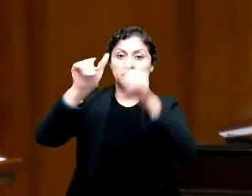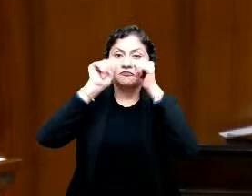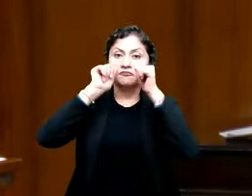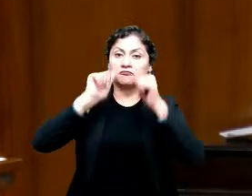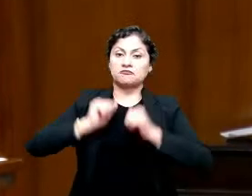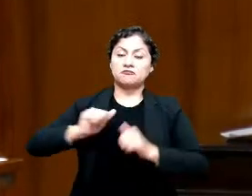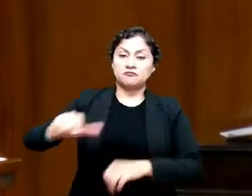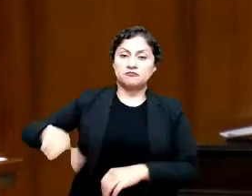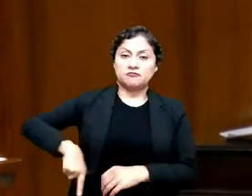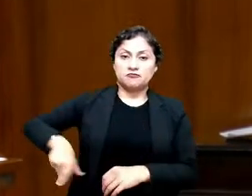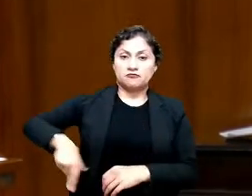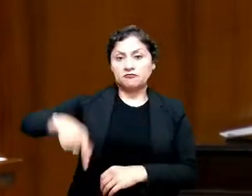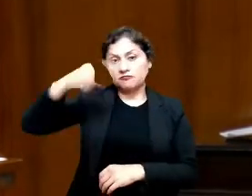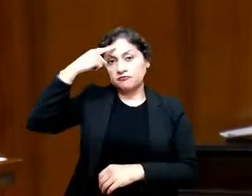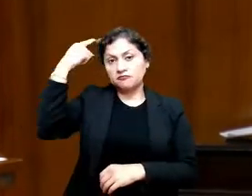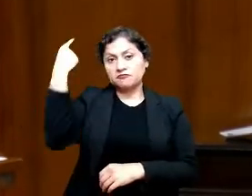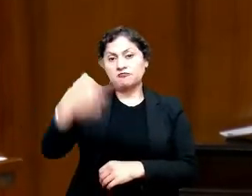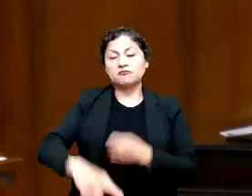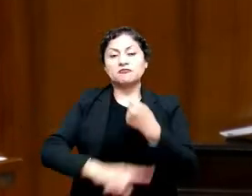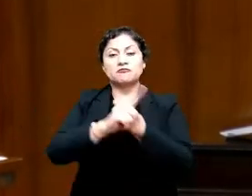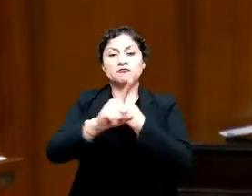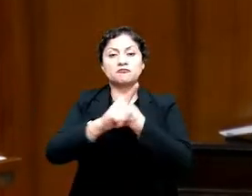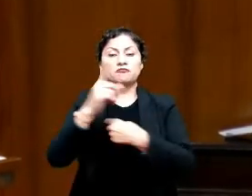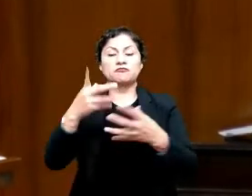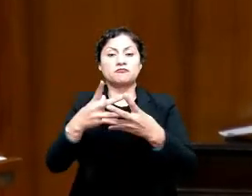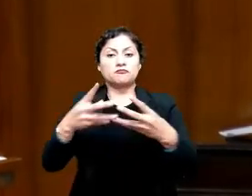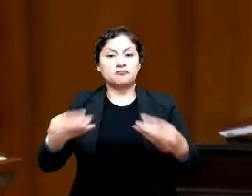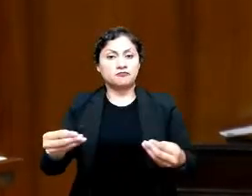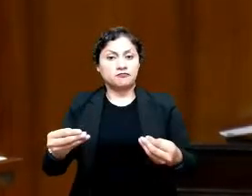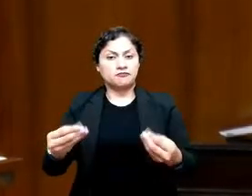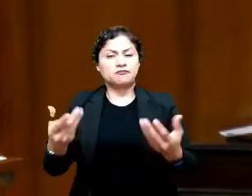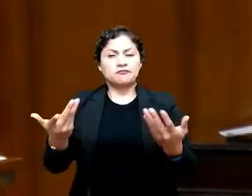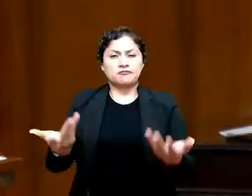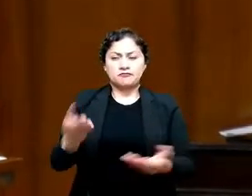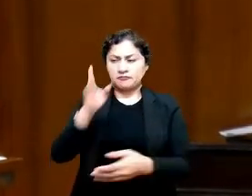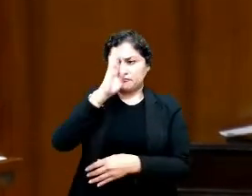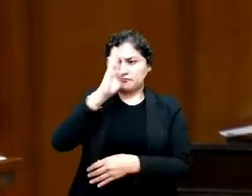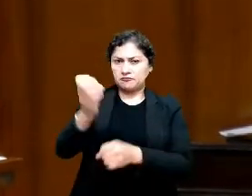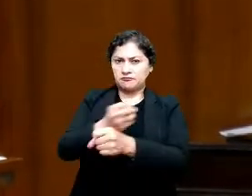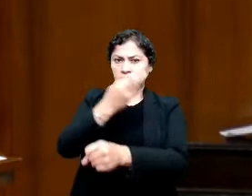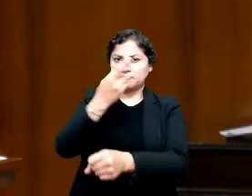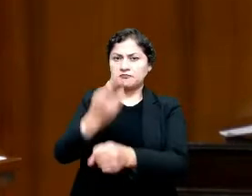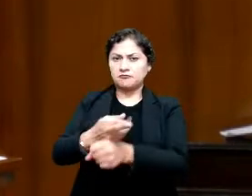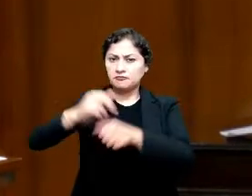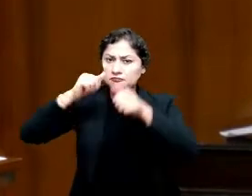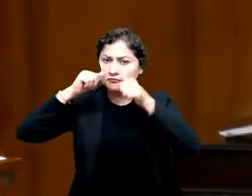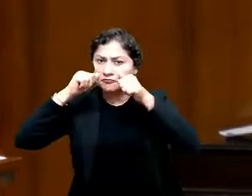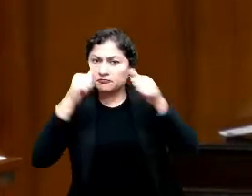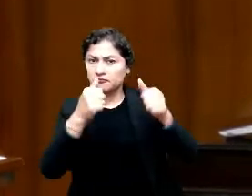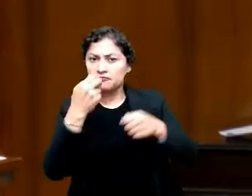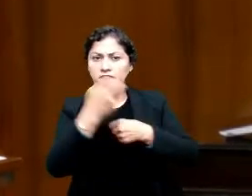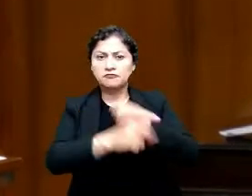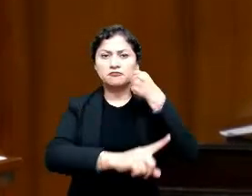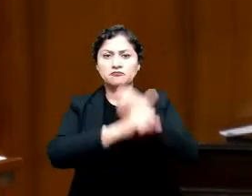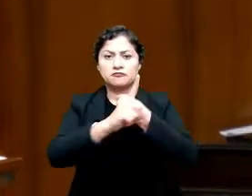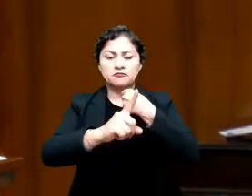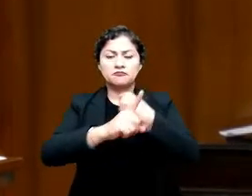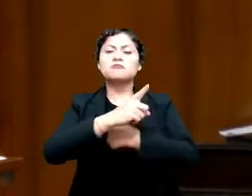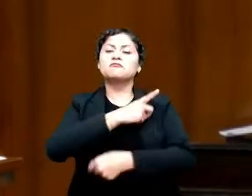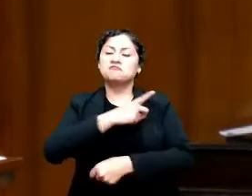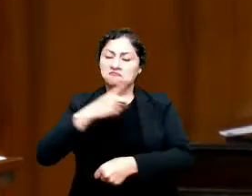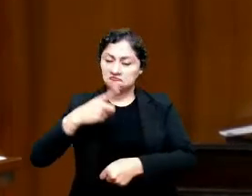pronta solución a sus demandas. Señor secretario, se deben atender los conflictos sociales con firmeza,